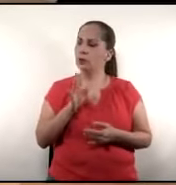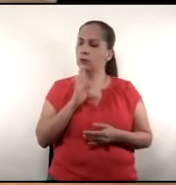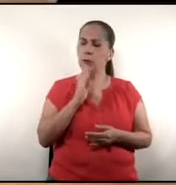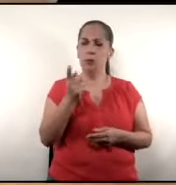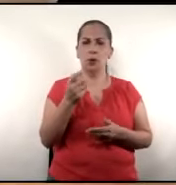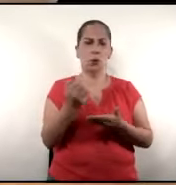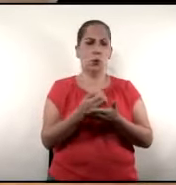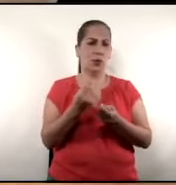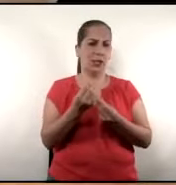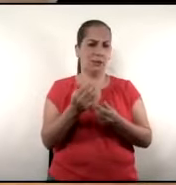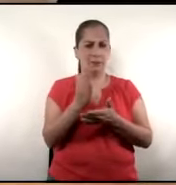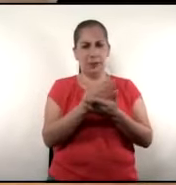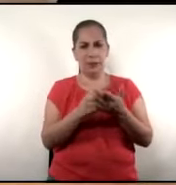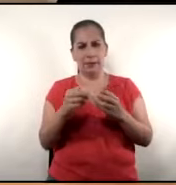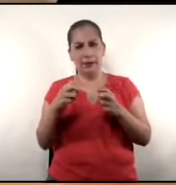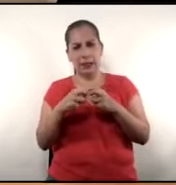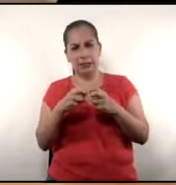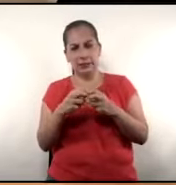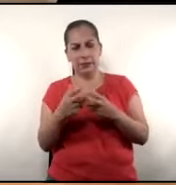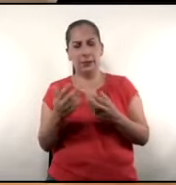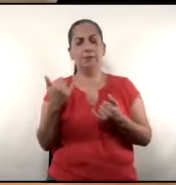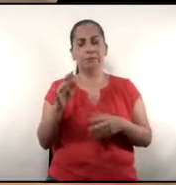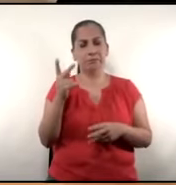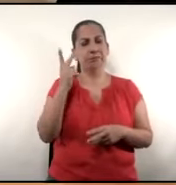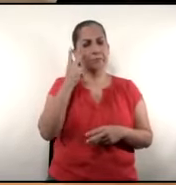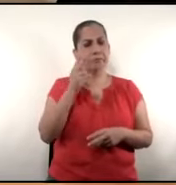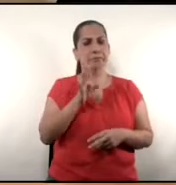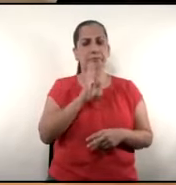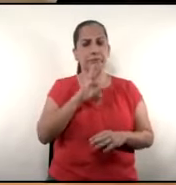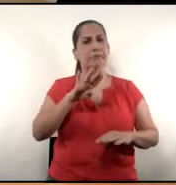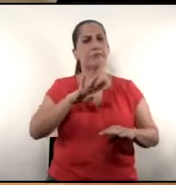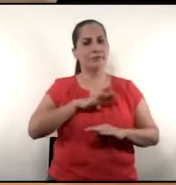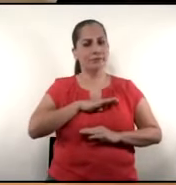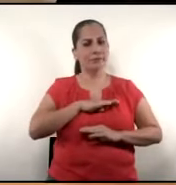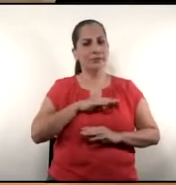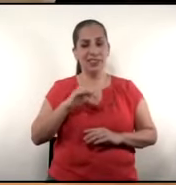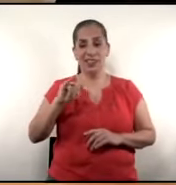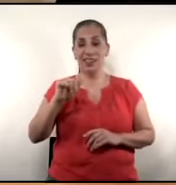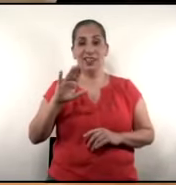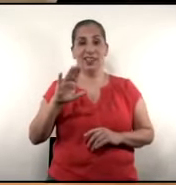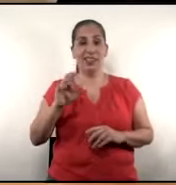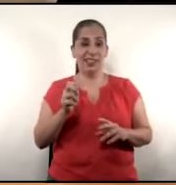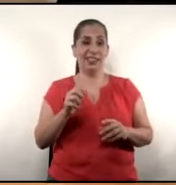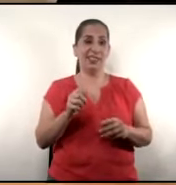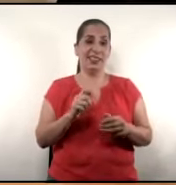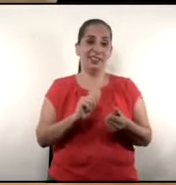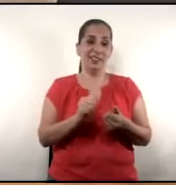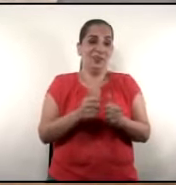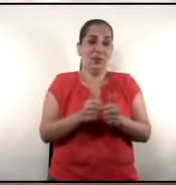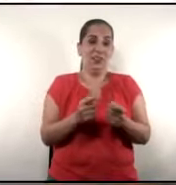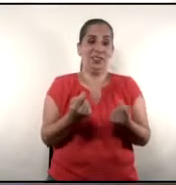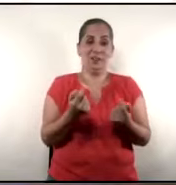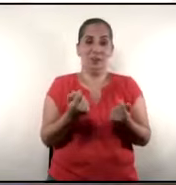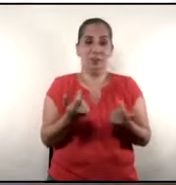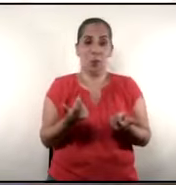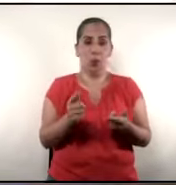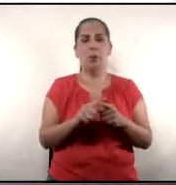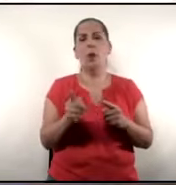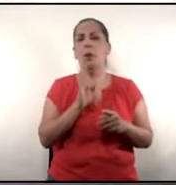eléctrico, pues bueno, obviamente ya se ha hablado suficientemente de lo poco competitivo que es el país a ese nivel, y si vamos al tema de